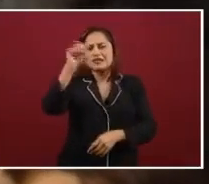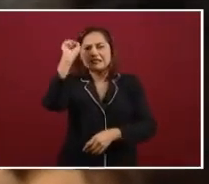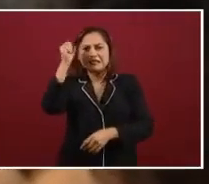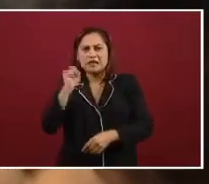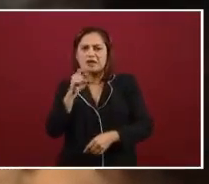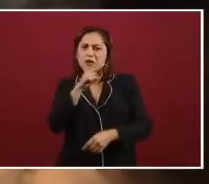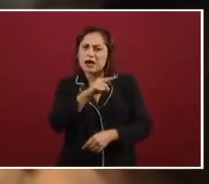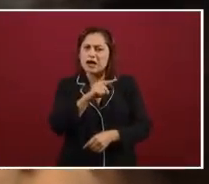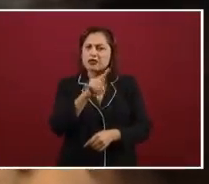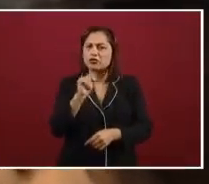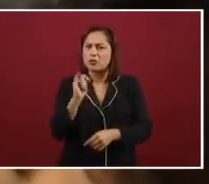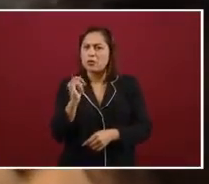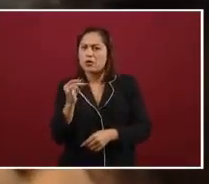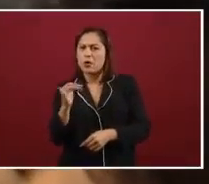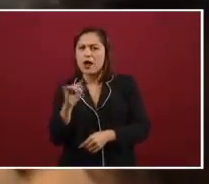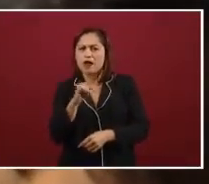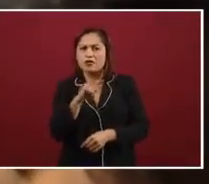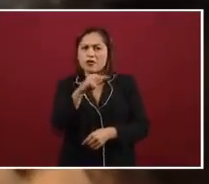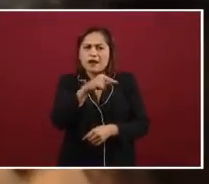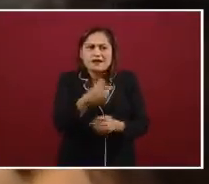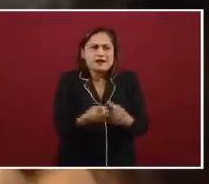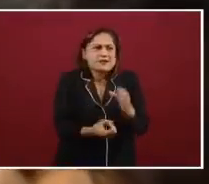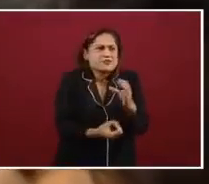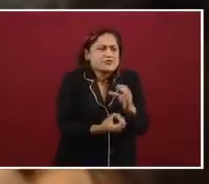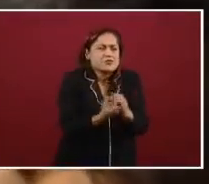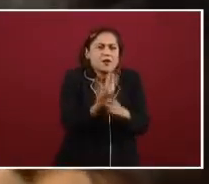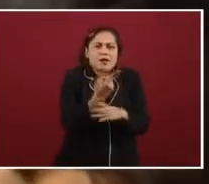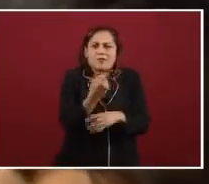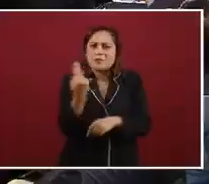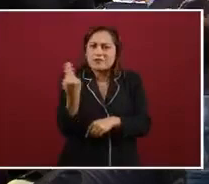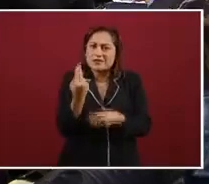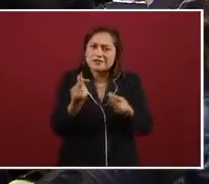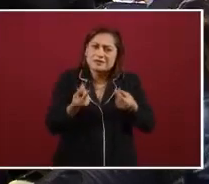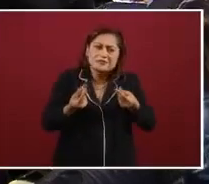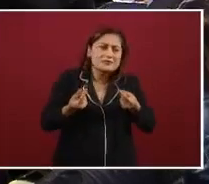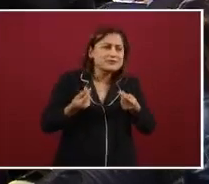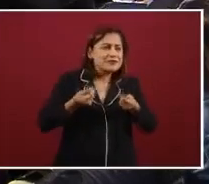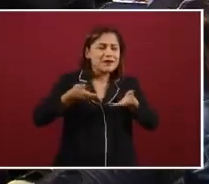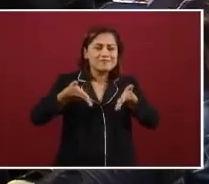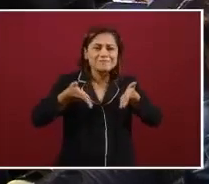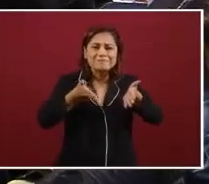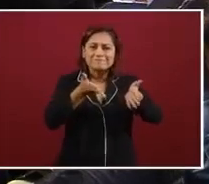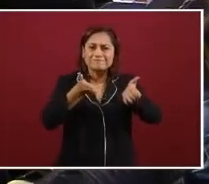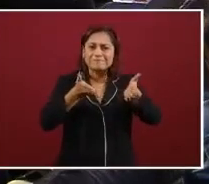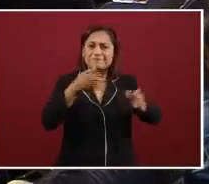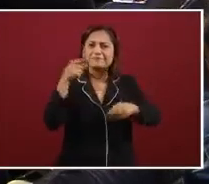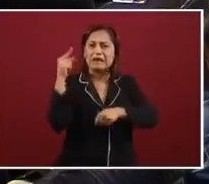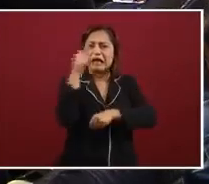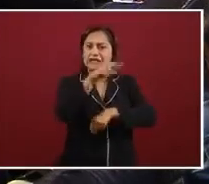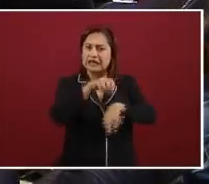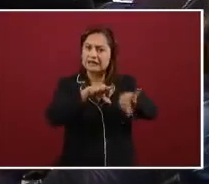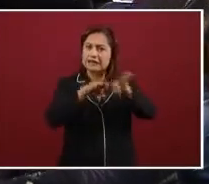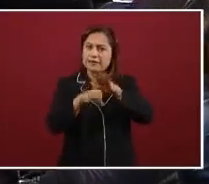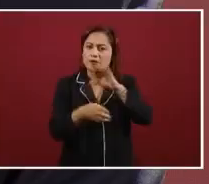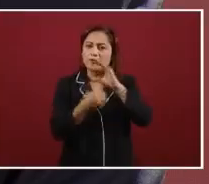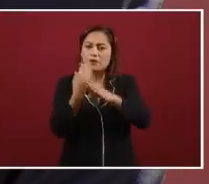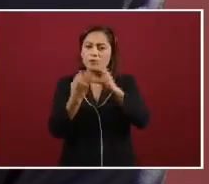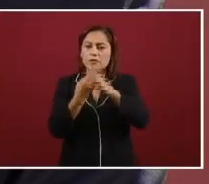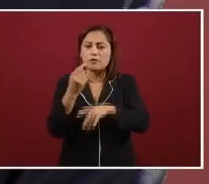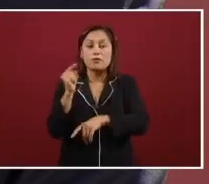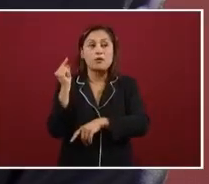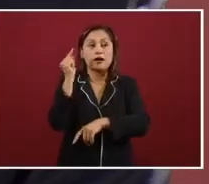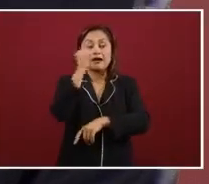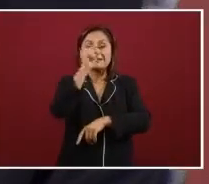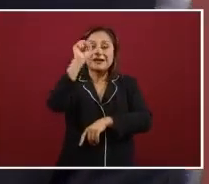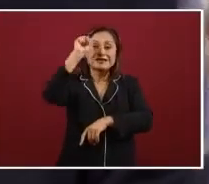hay que sacarle enjundia, hay que meterle dinamismo, hay que hacer más empleo, hay que ayudarle a la economía en Sinaloa,